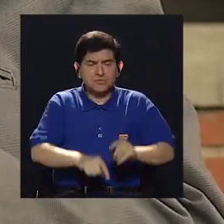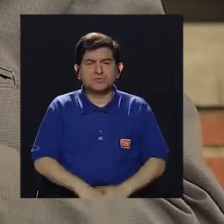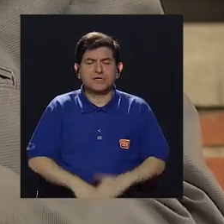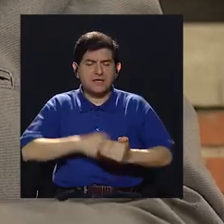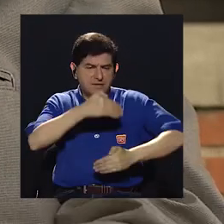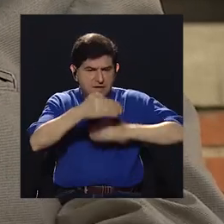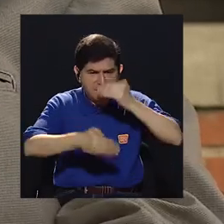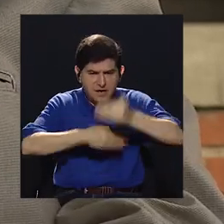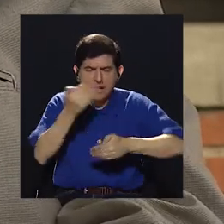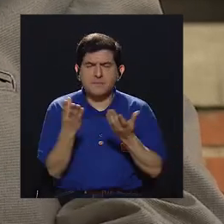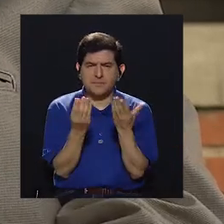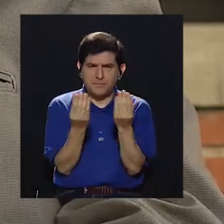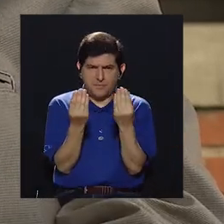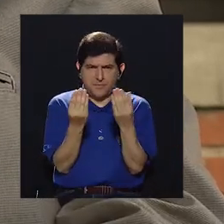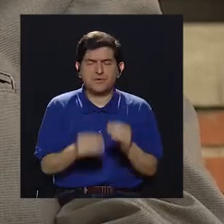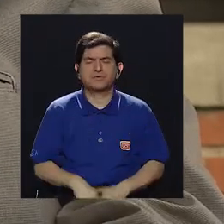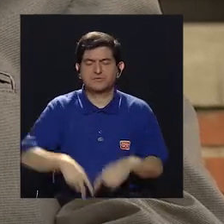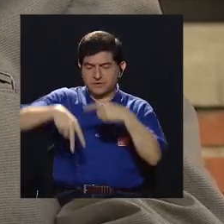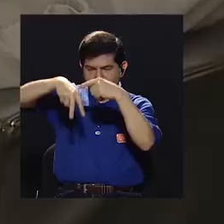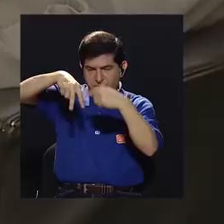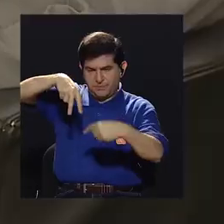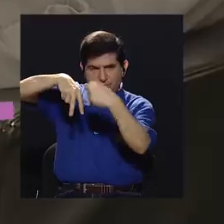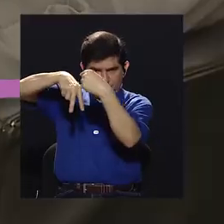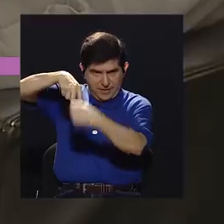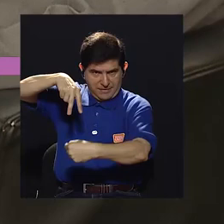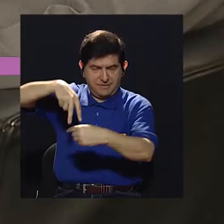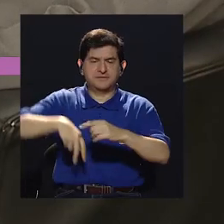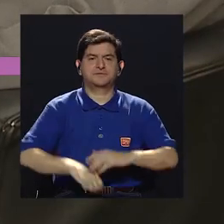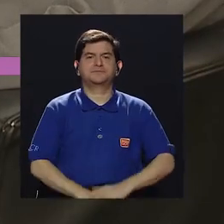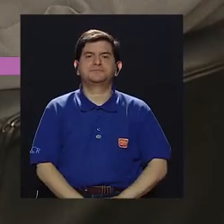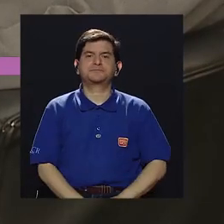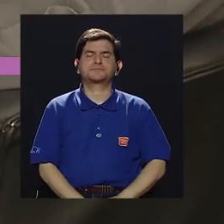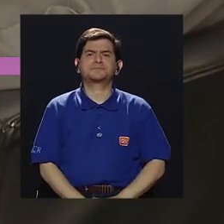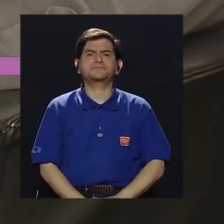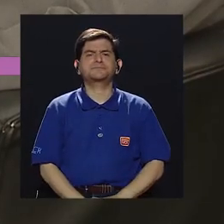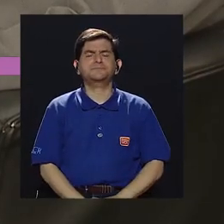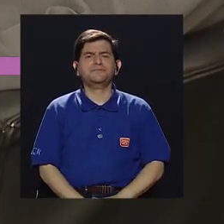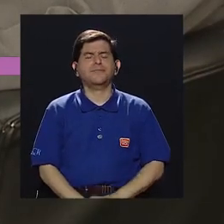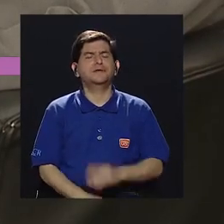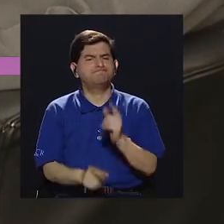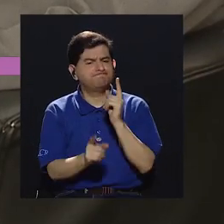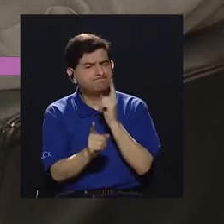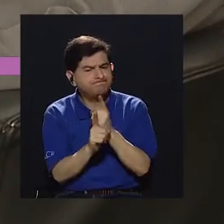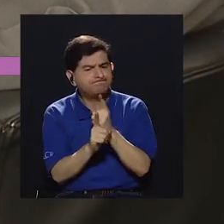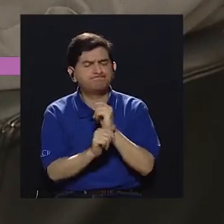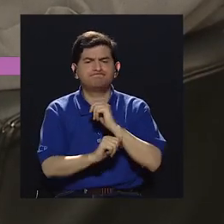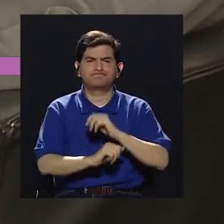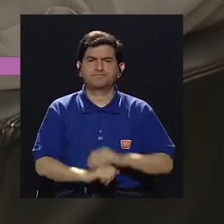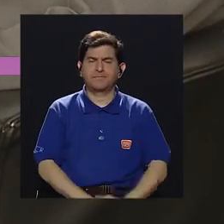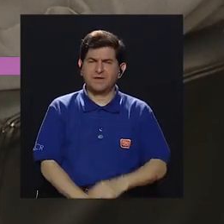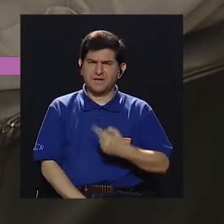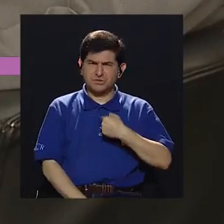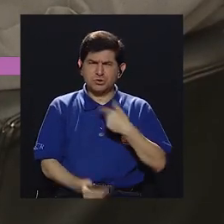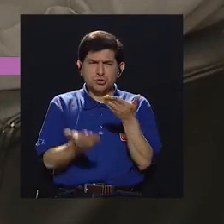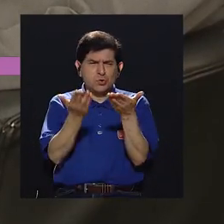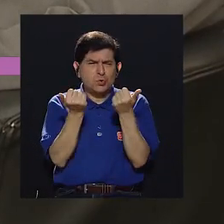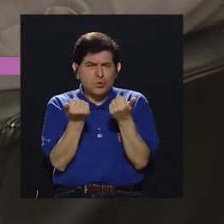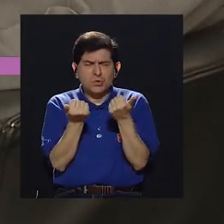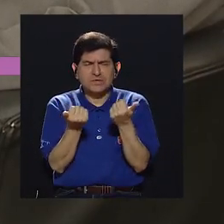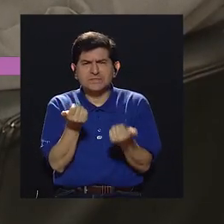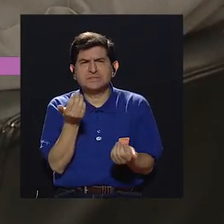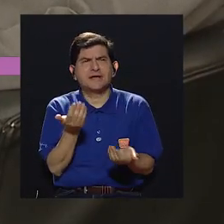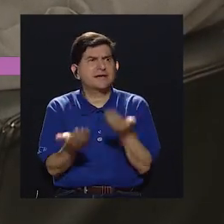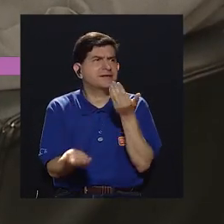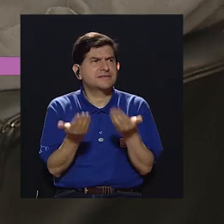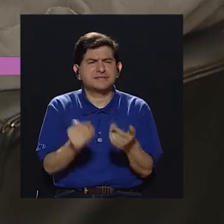del recorrido pues, del nervio en la extremidad inferior. Correcto. Doctor, y si uno no quisiera, afecta